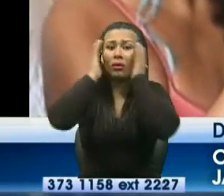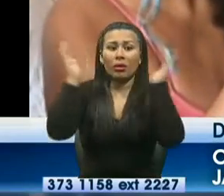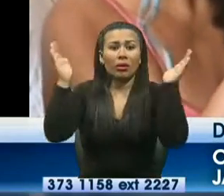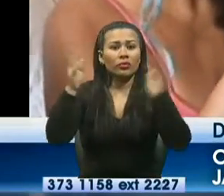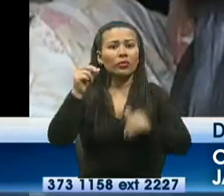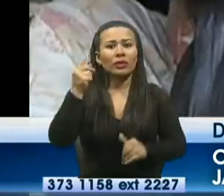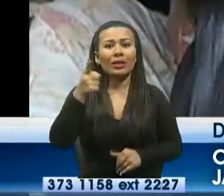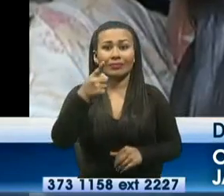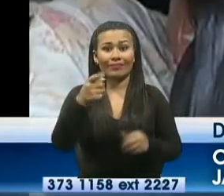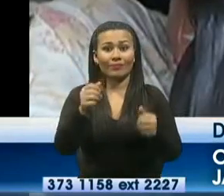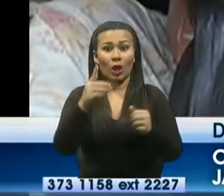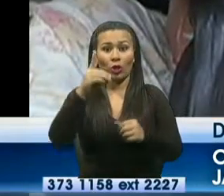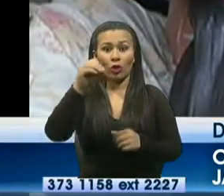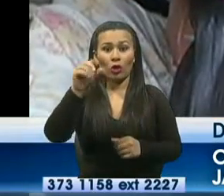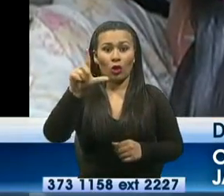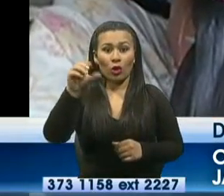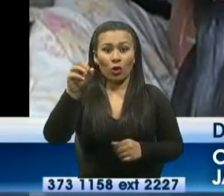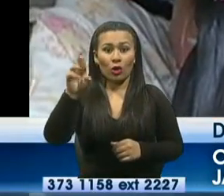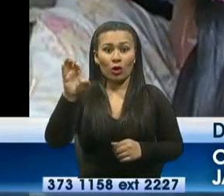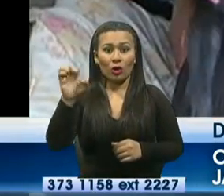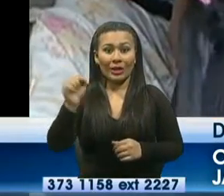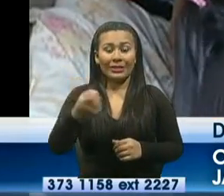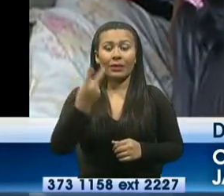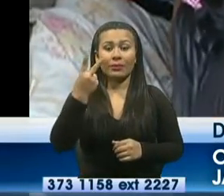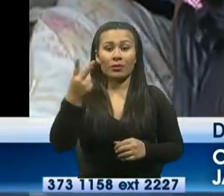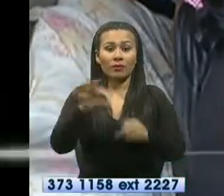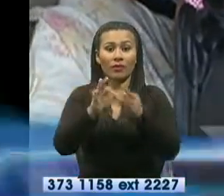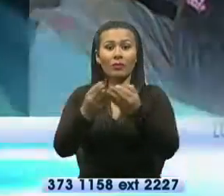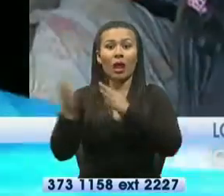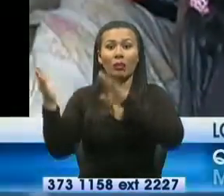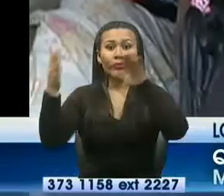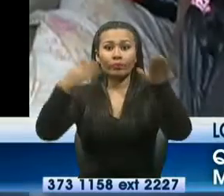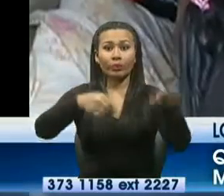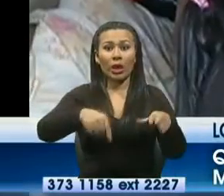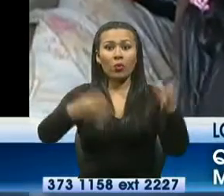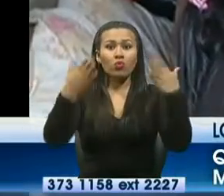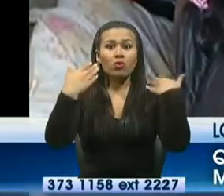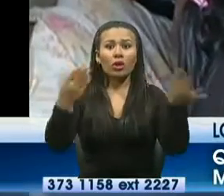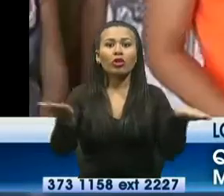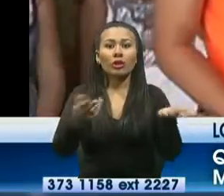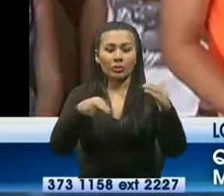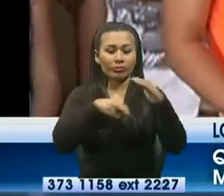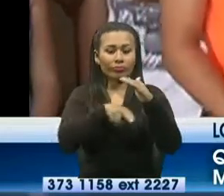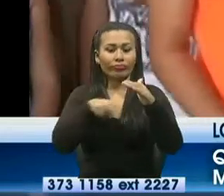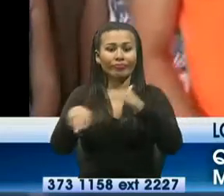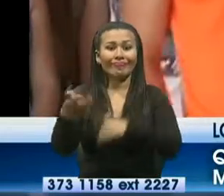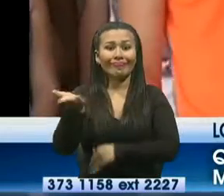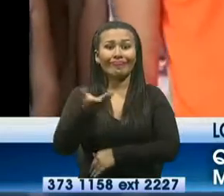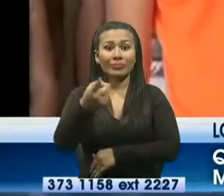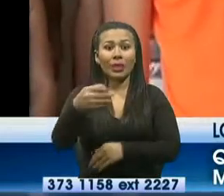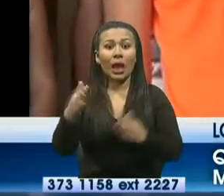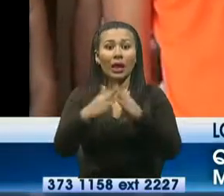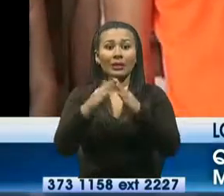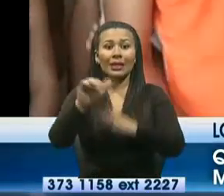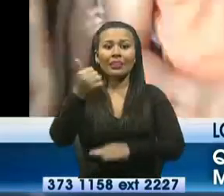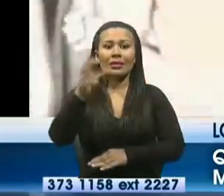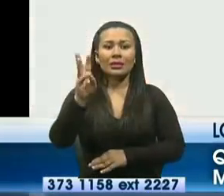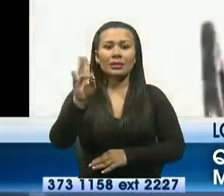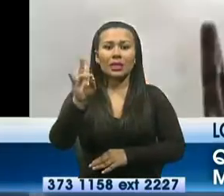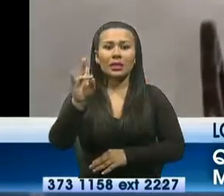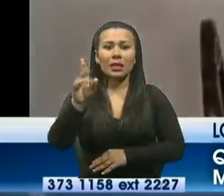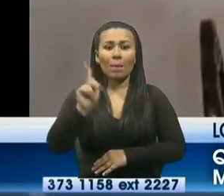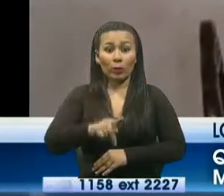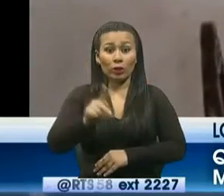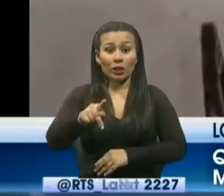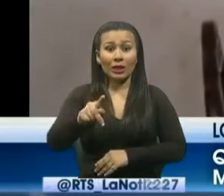junto a 22 familiares que habitaban en Jama y Manta, están en Guayaquil, refugiados en la casa de un pariente en la 17 y San Martín. Yo le